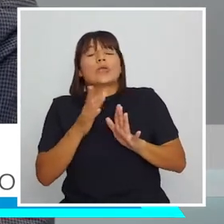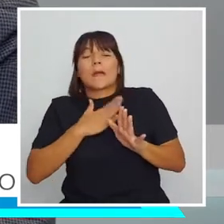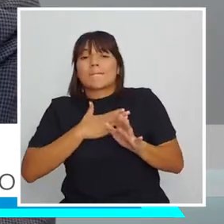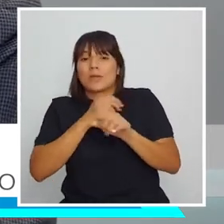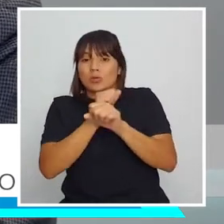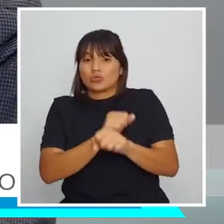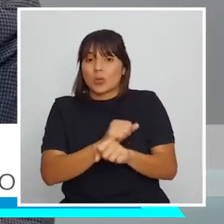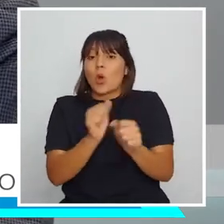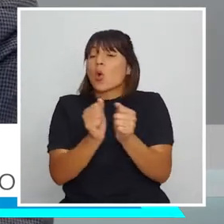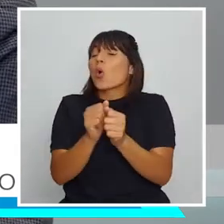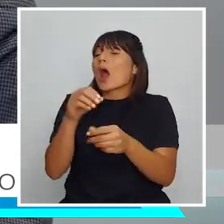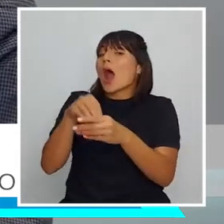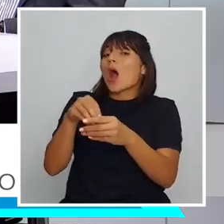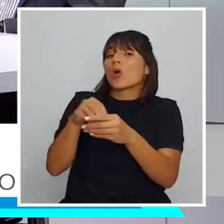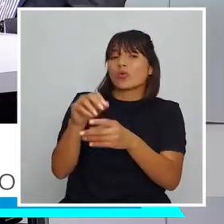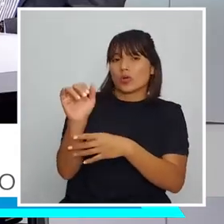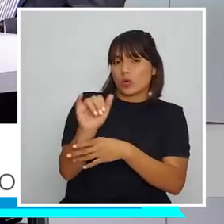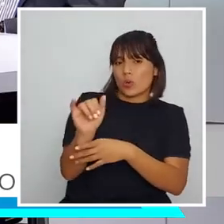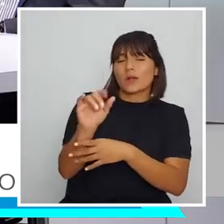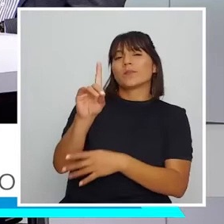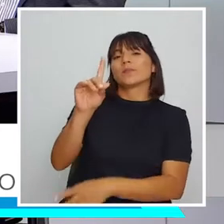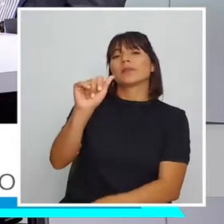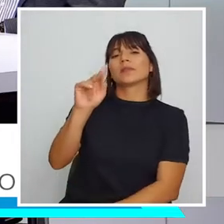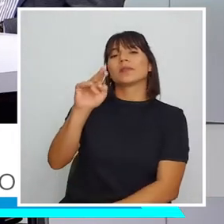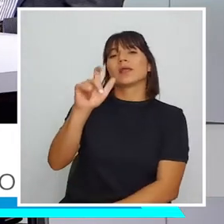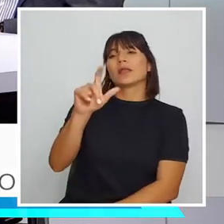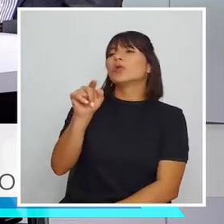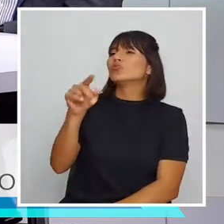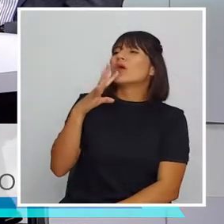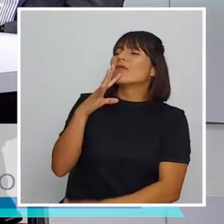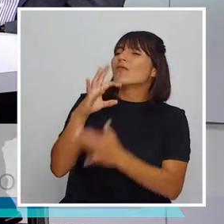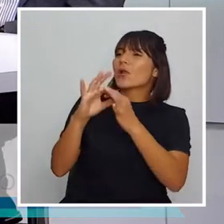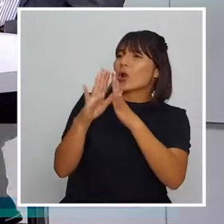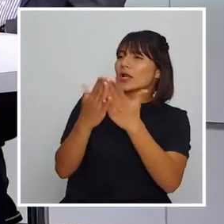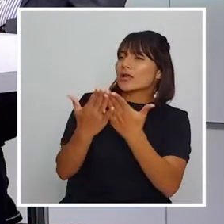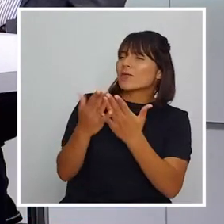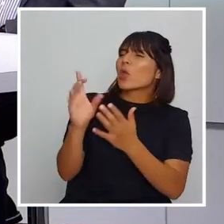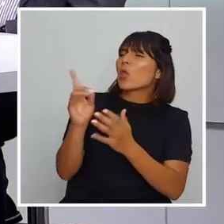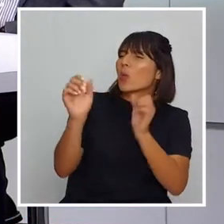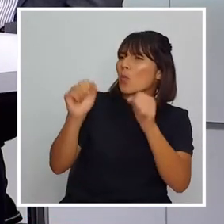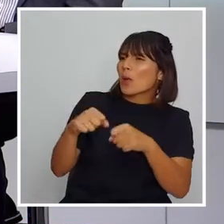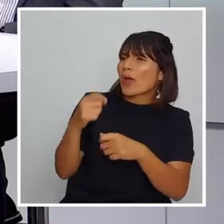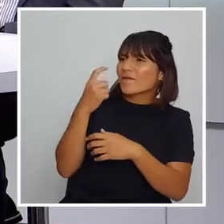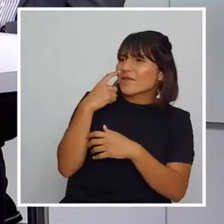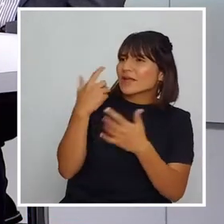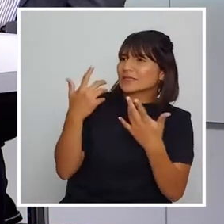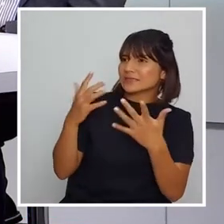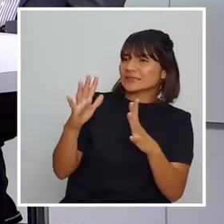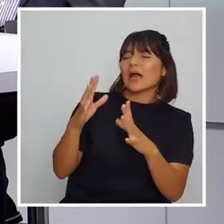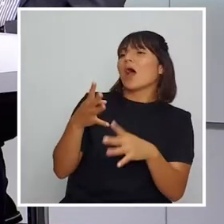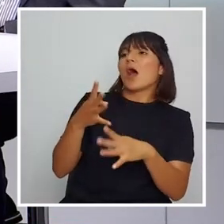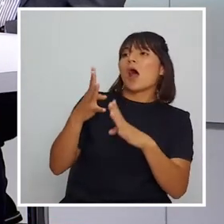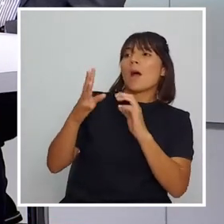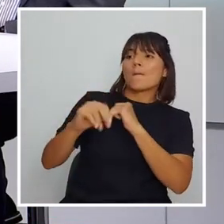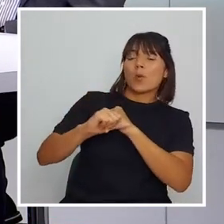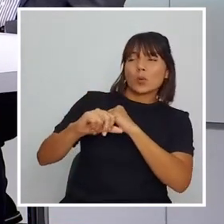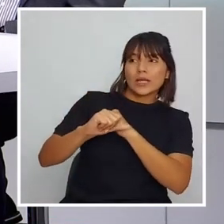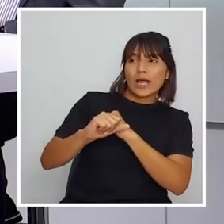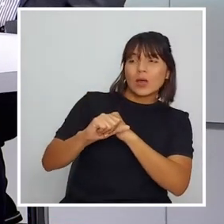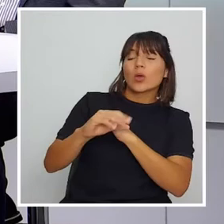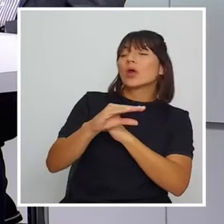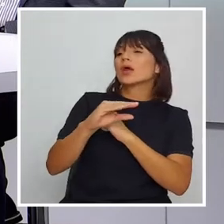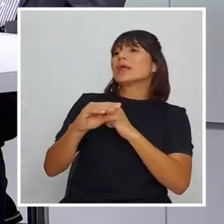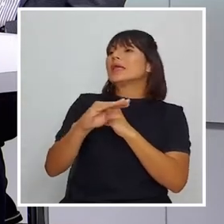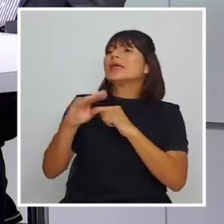es exactamente igual. Don Danilo, usted hablaba de este libro, ¿dónde se puede ver? ¿Está ya publicado? Y